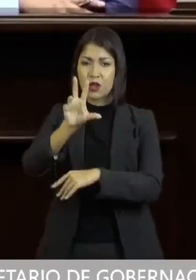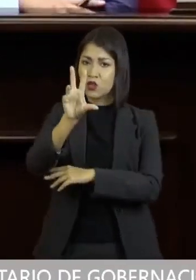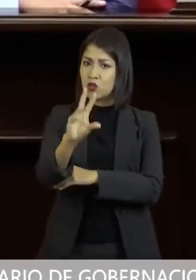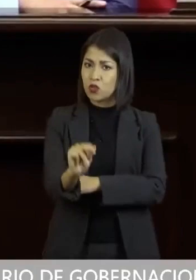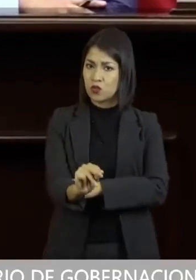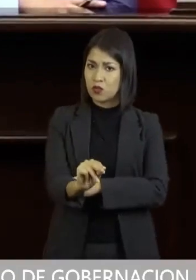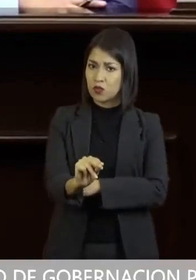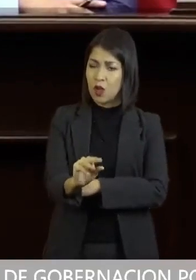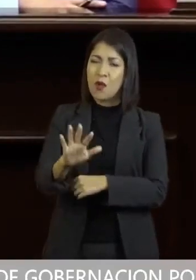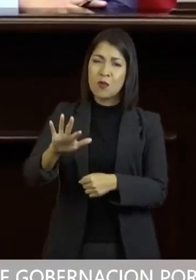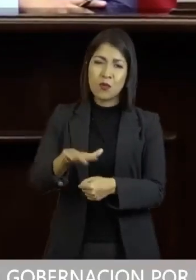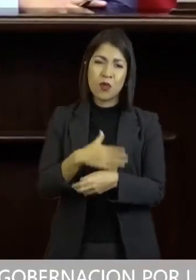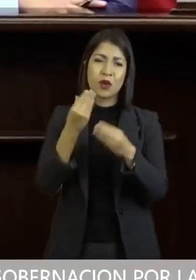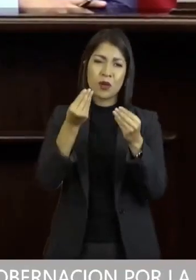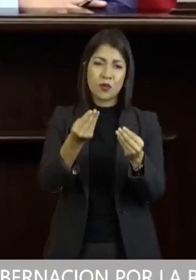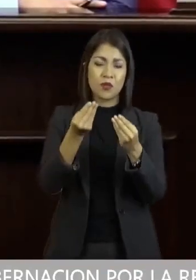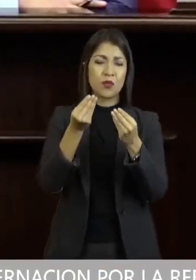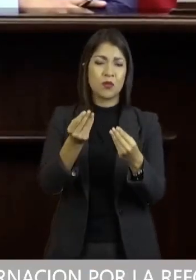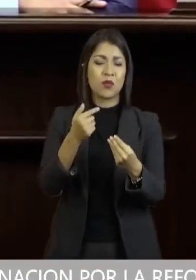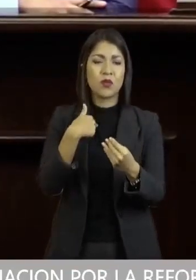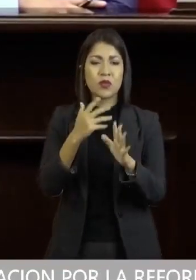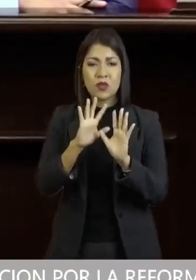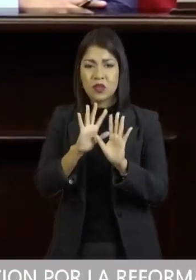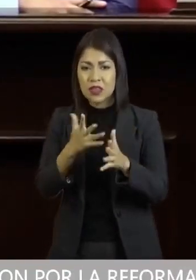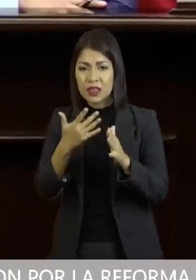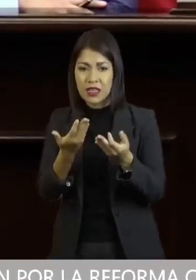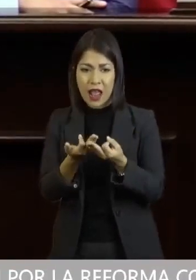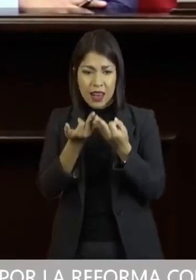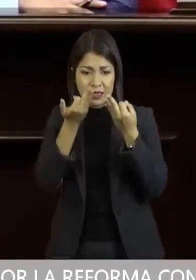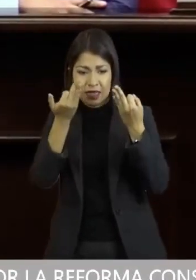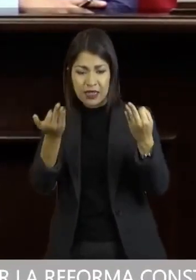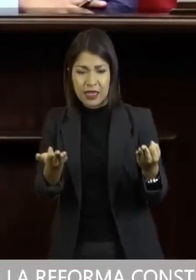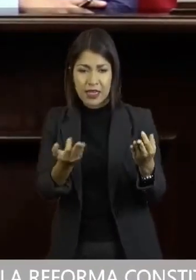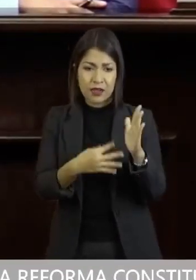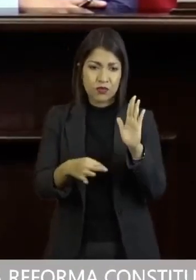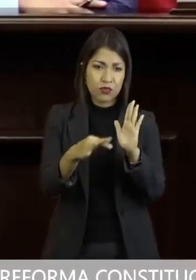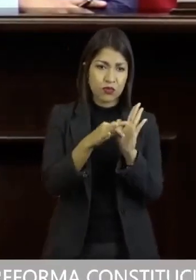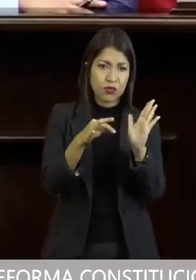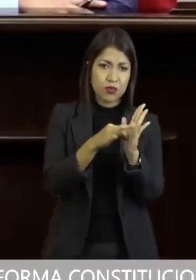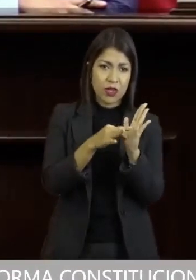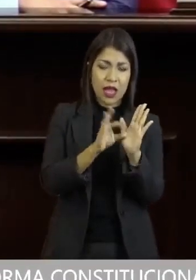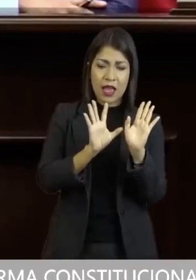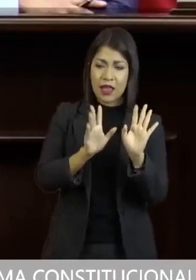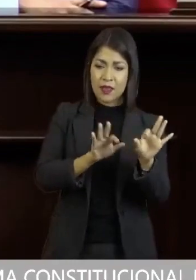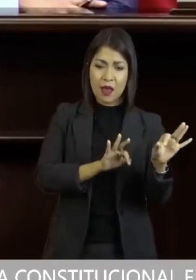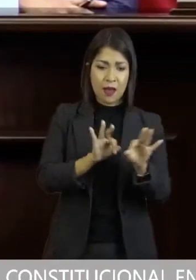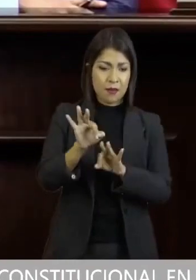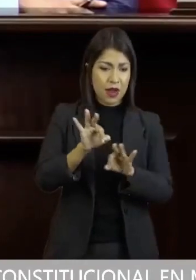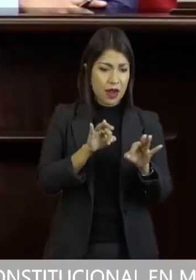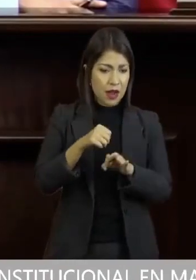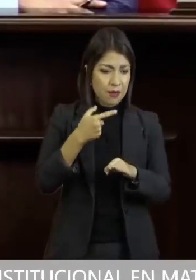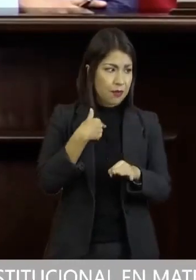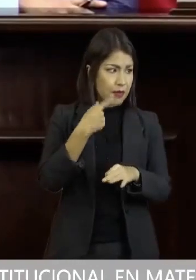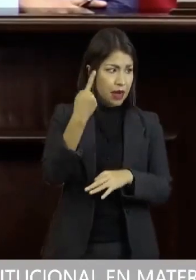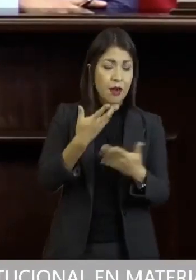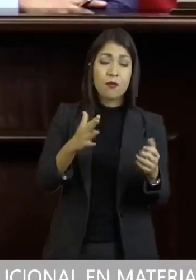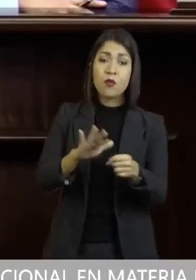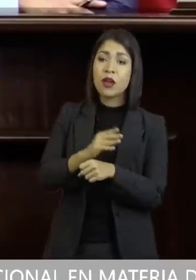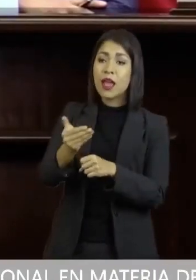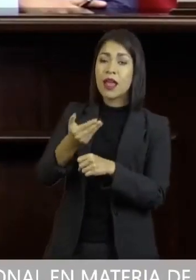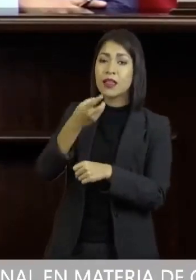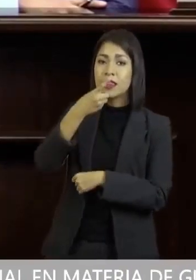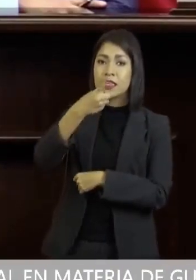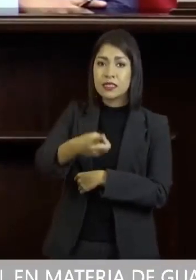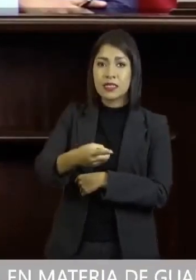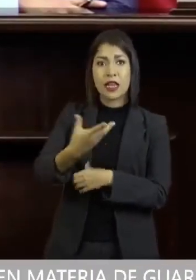Han sobreexplotado la riqueza de nuestro subsuelo con el pretexto de que la minería del país era de las